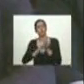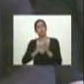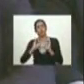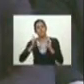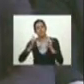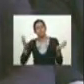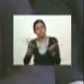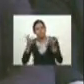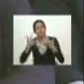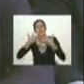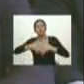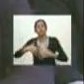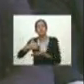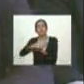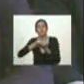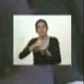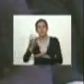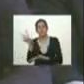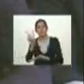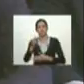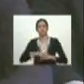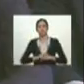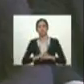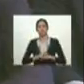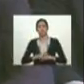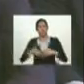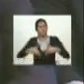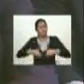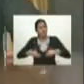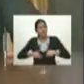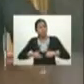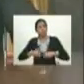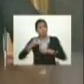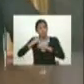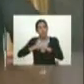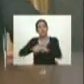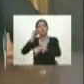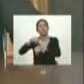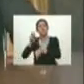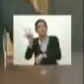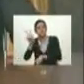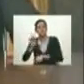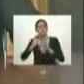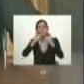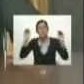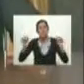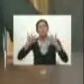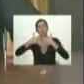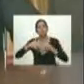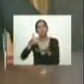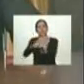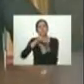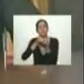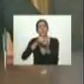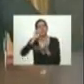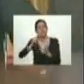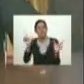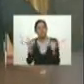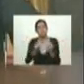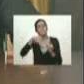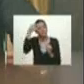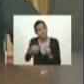industria farmacéutica venezolana con esfuerzo nacional yo le hago un llamado a la industria farmacéutica esa reunión Debería ser